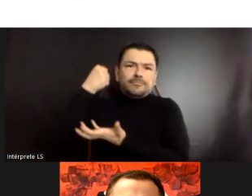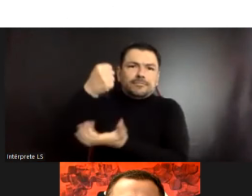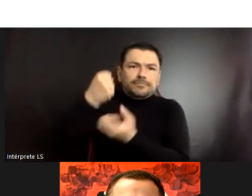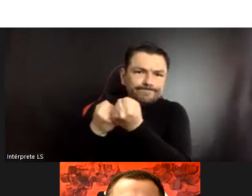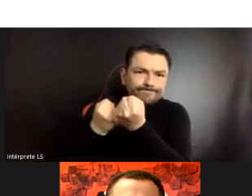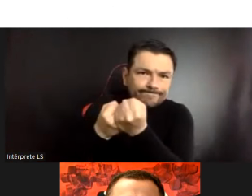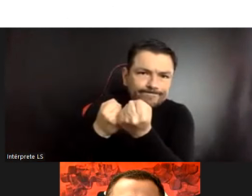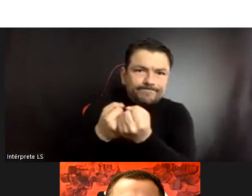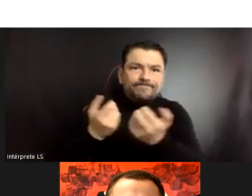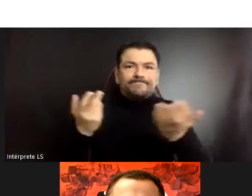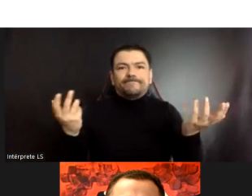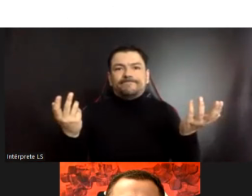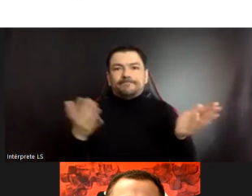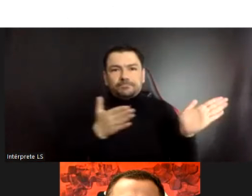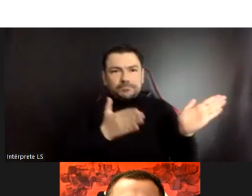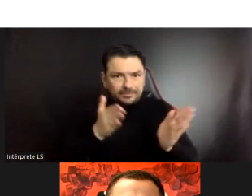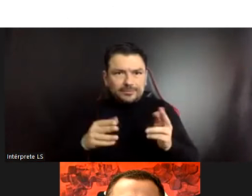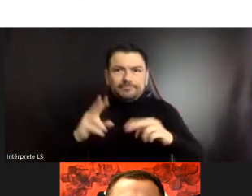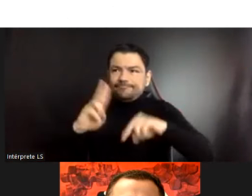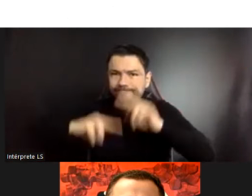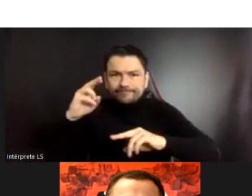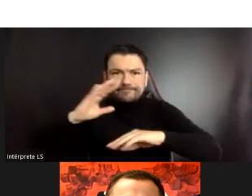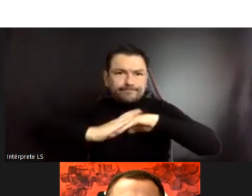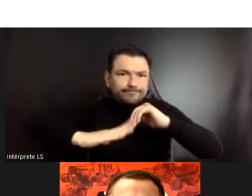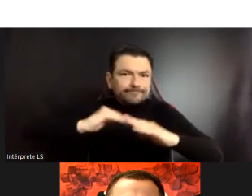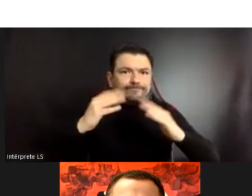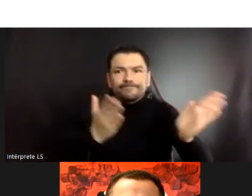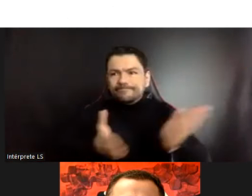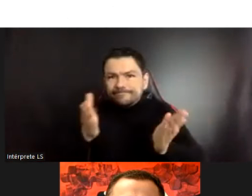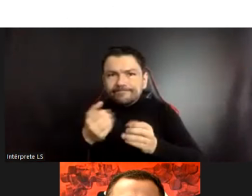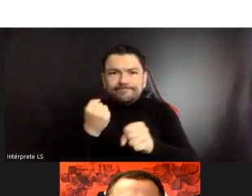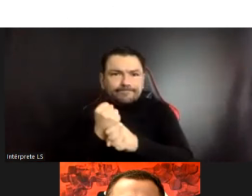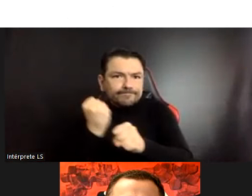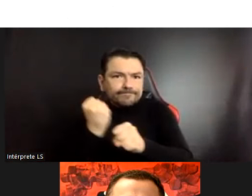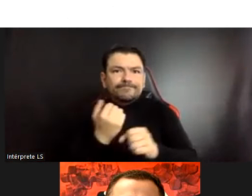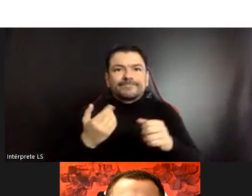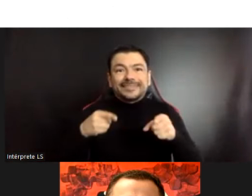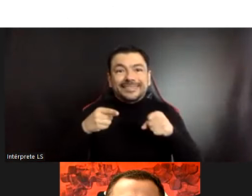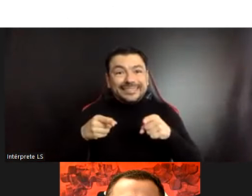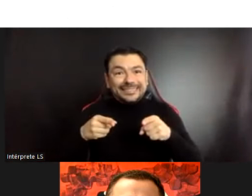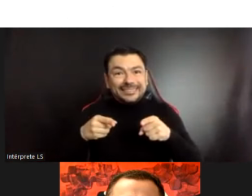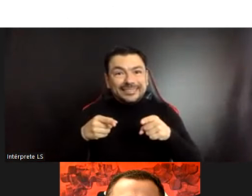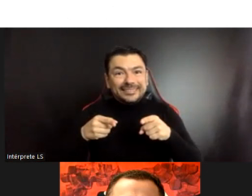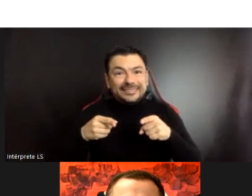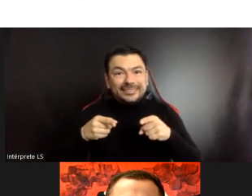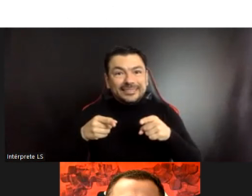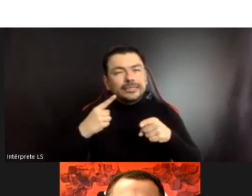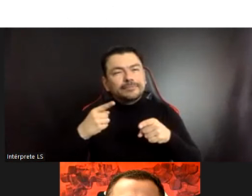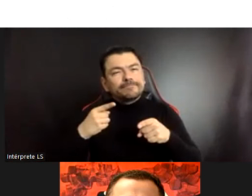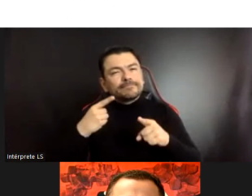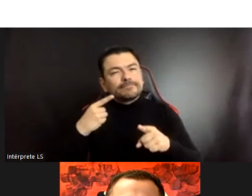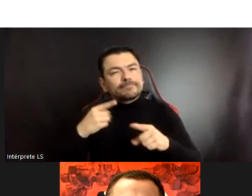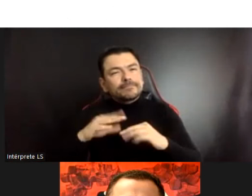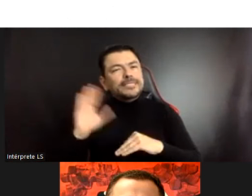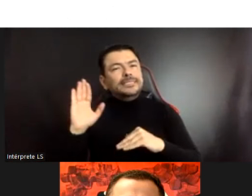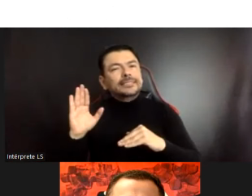planificación de infraestructura adecuada. Esto invita al Banco de Desarrollo, a los bancos que